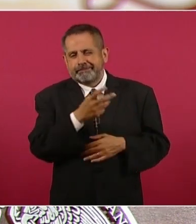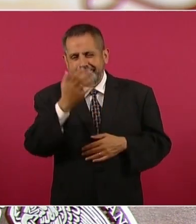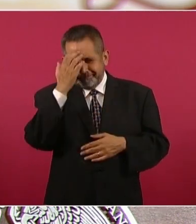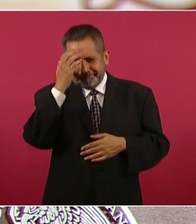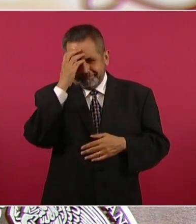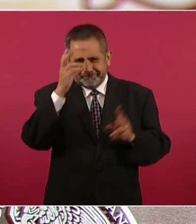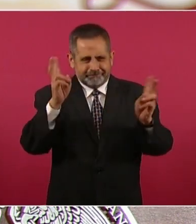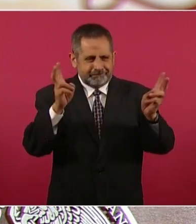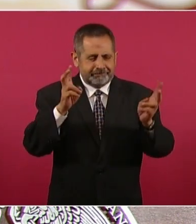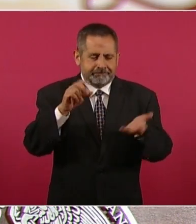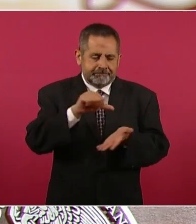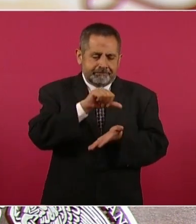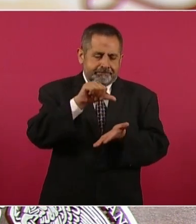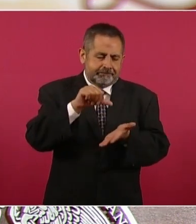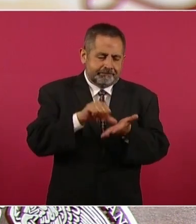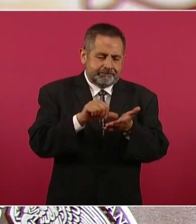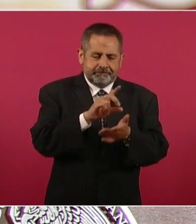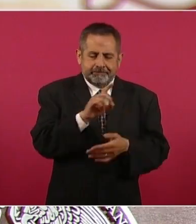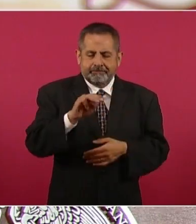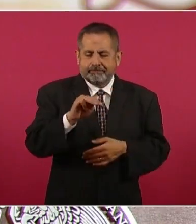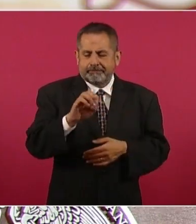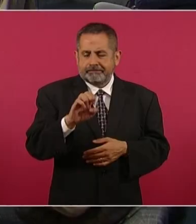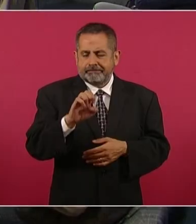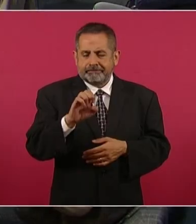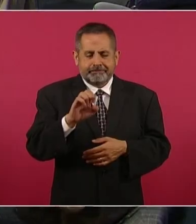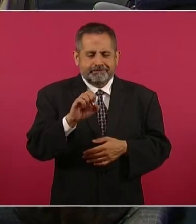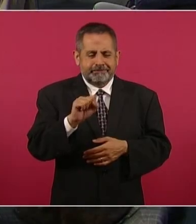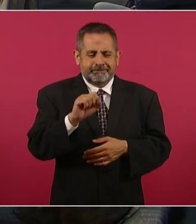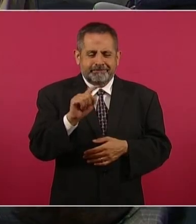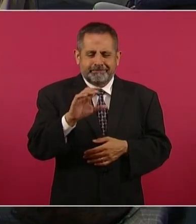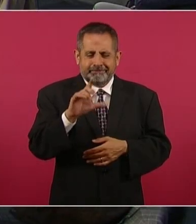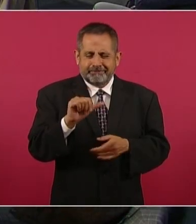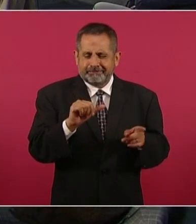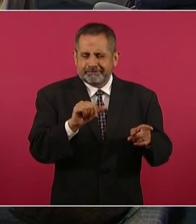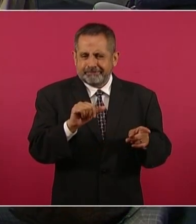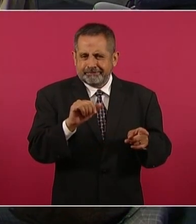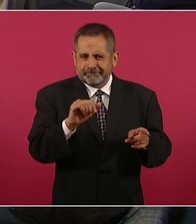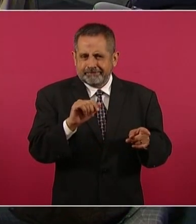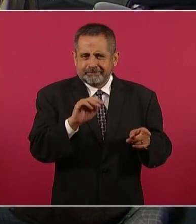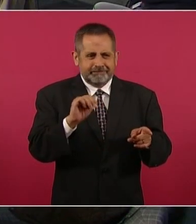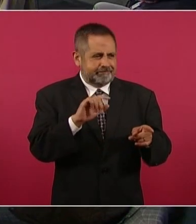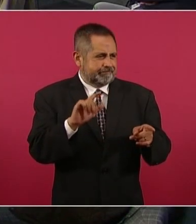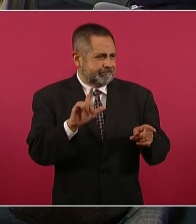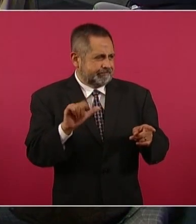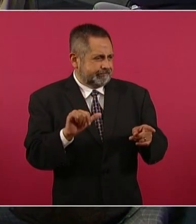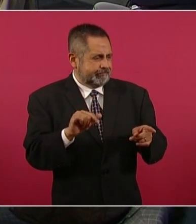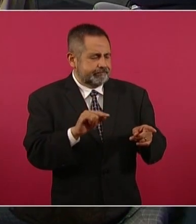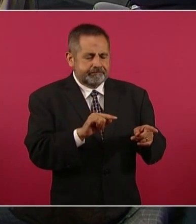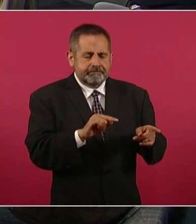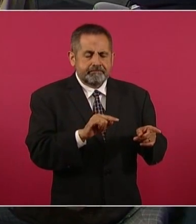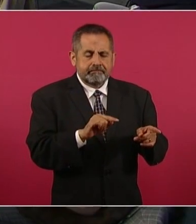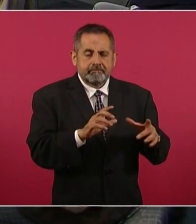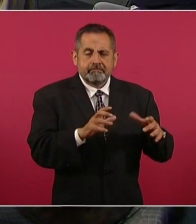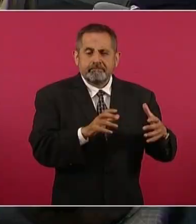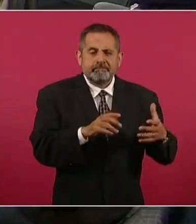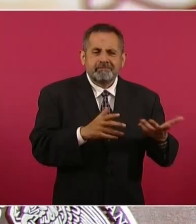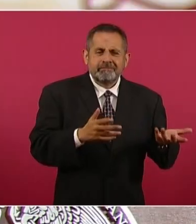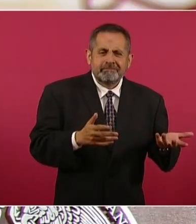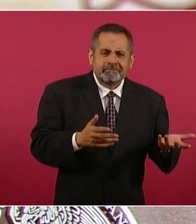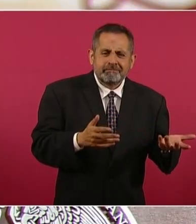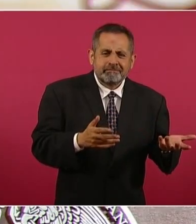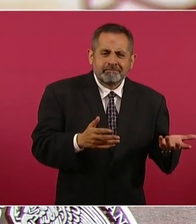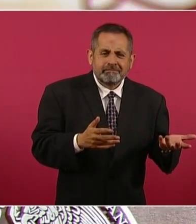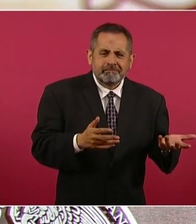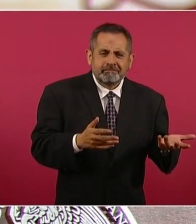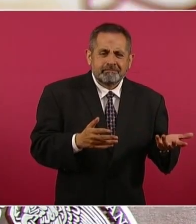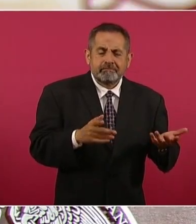centrales de mezcla, que eran las que se ocupaban las instituciones justamente para poder